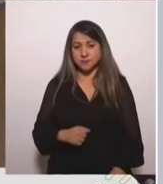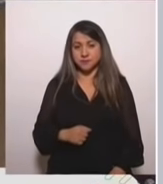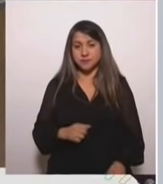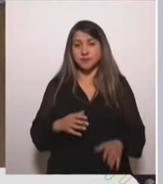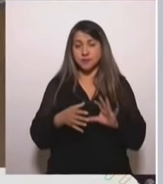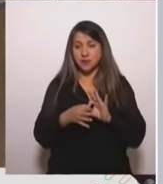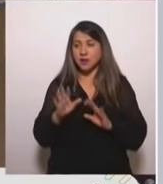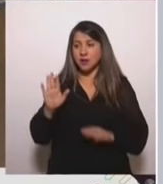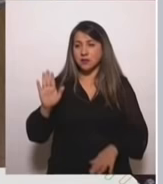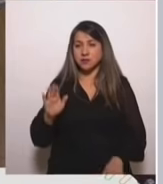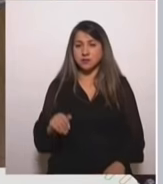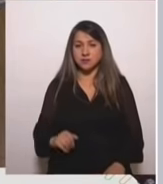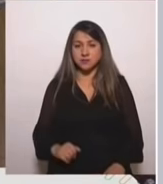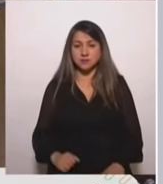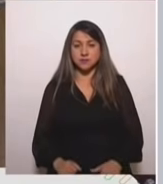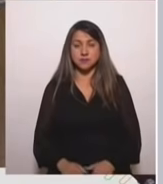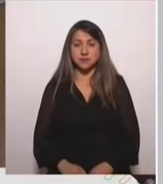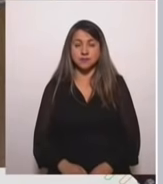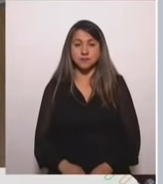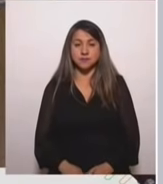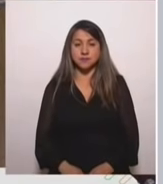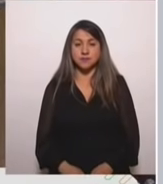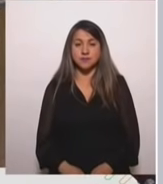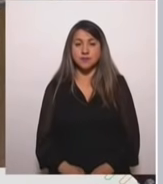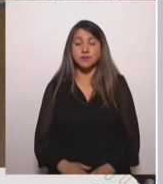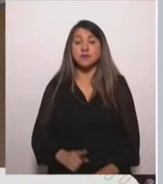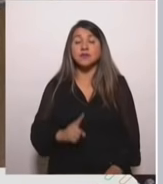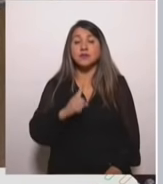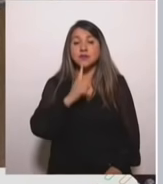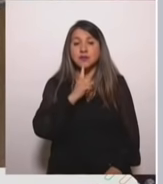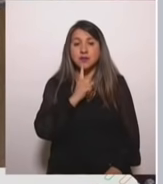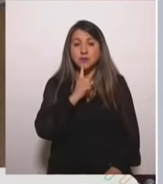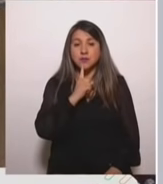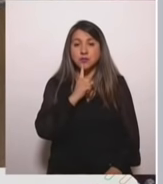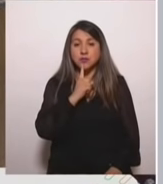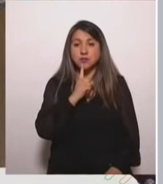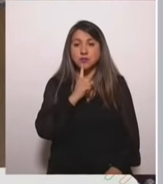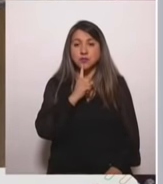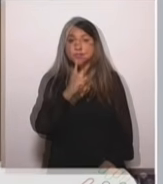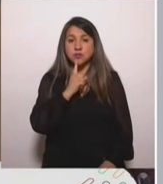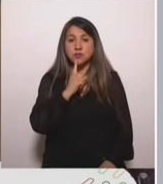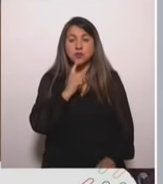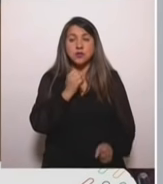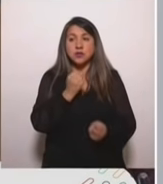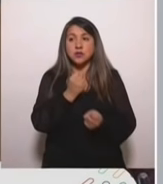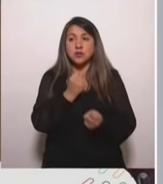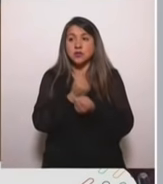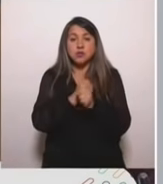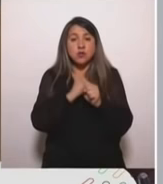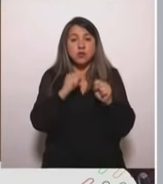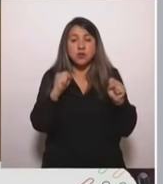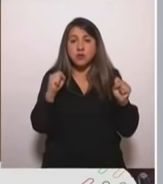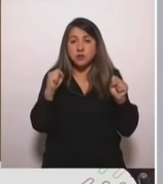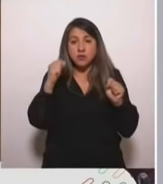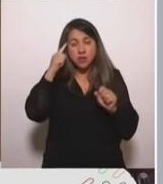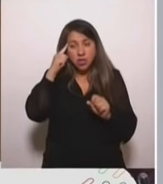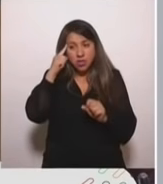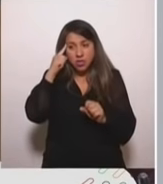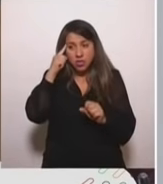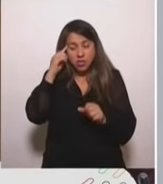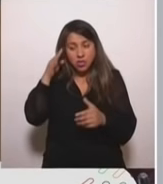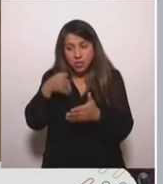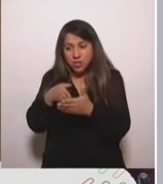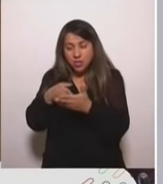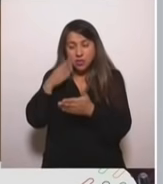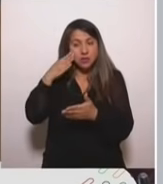poder constituyente derivado, que es el Congreso Ahora, Nacional. Marisol, la interrumpo ahí un segundo para seguir con ese punto. ¿El Congreso Nacional podría seguir? Sí.